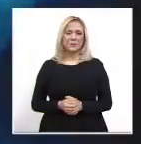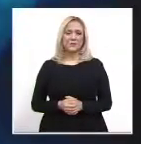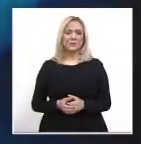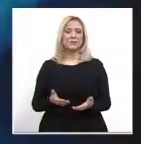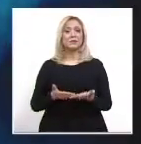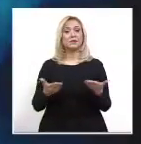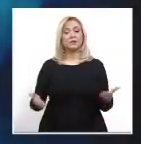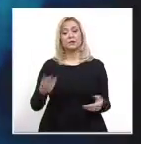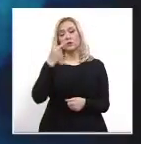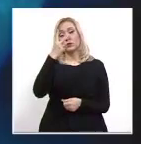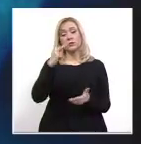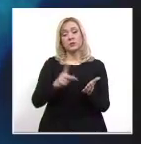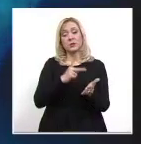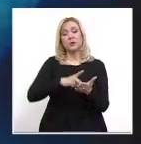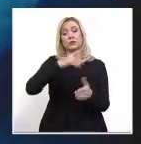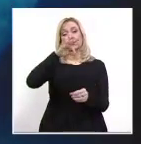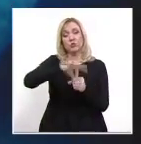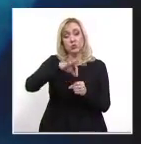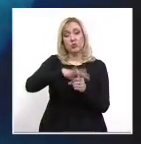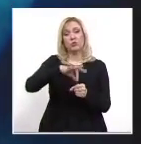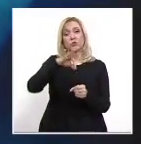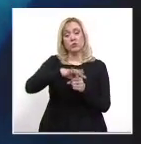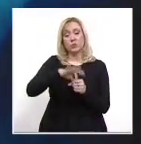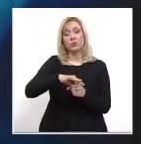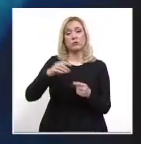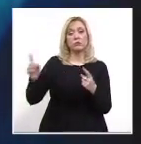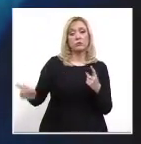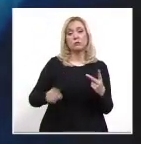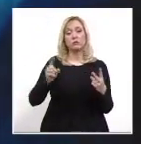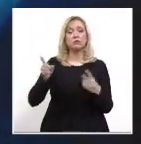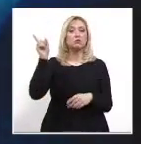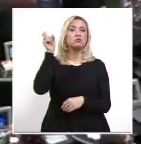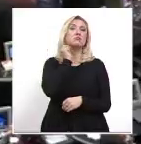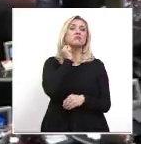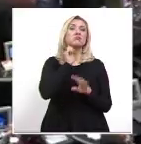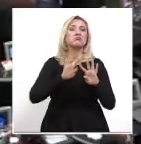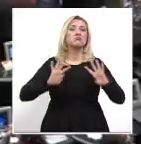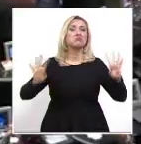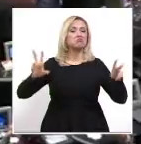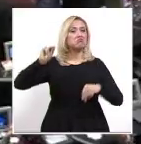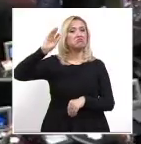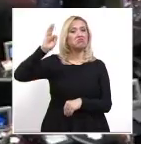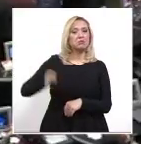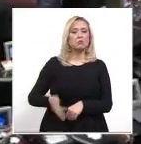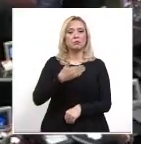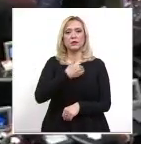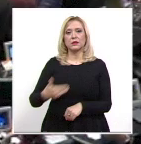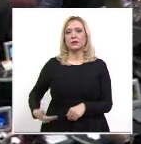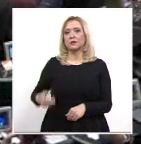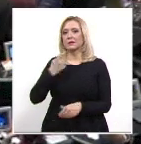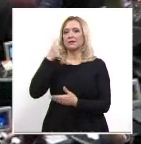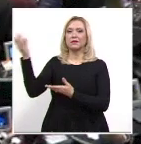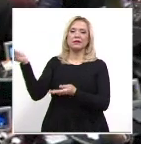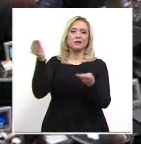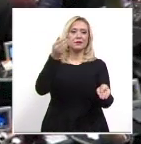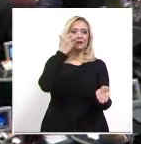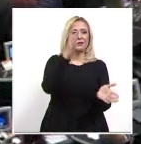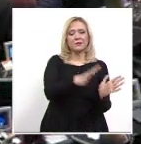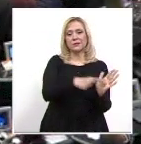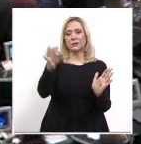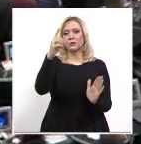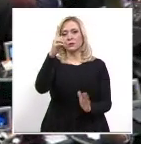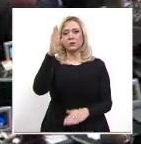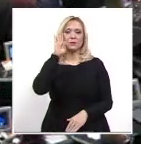Tras 2 rondas de votación por cédula, el Pleno del Senado rechazó la terna enviada por el Ejecutivo Federal para el cargo de ministra